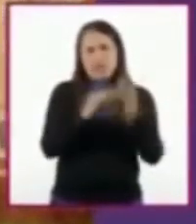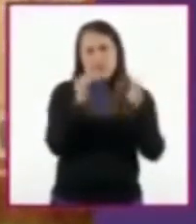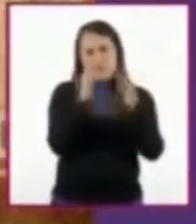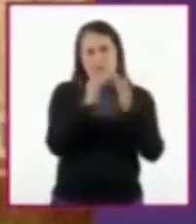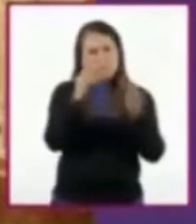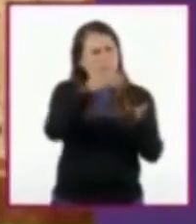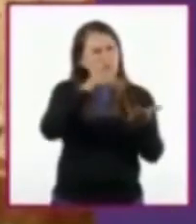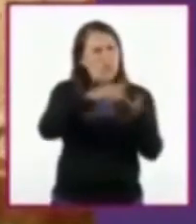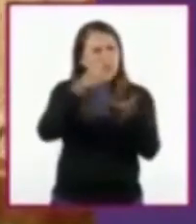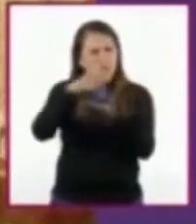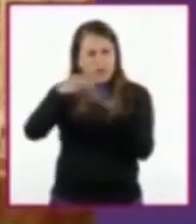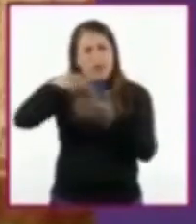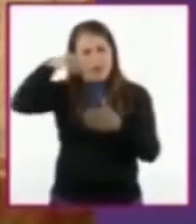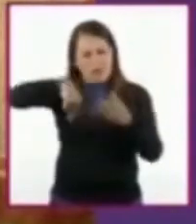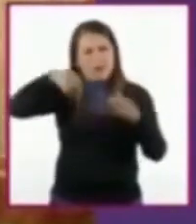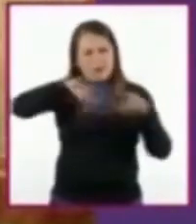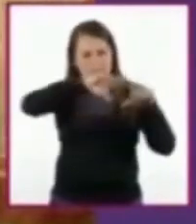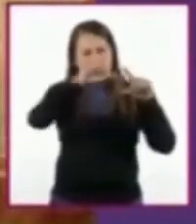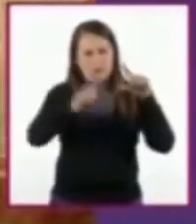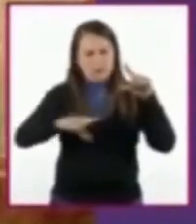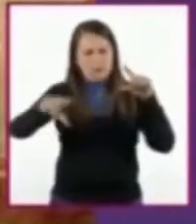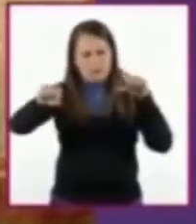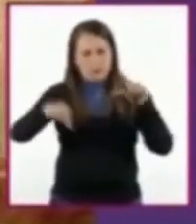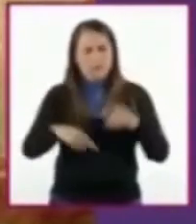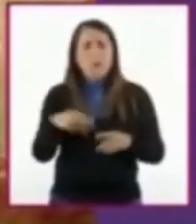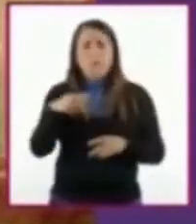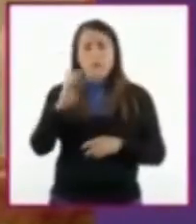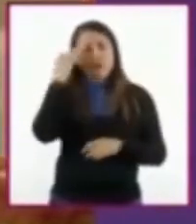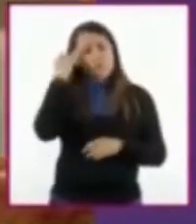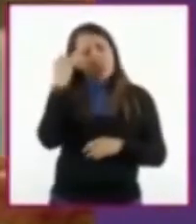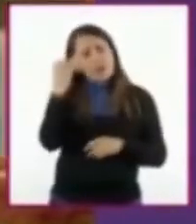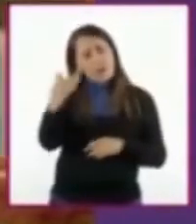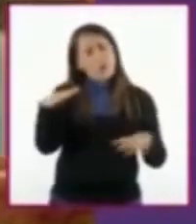muchos poblados de México. Sin embargo, con el paso